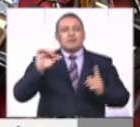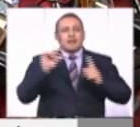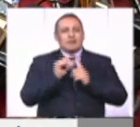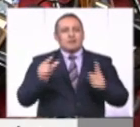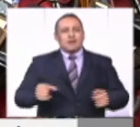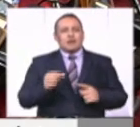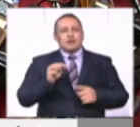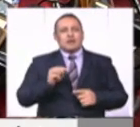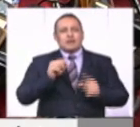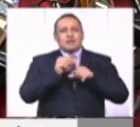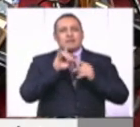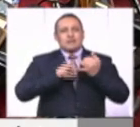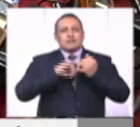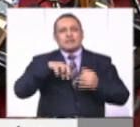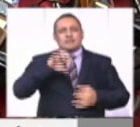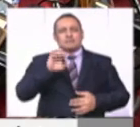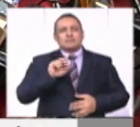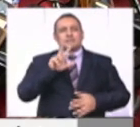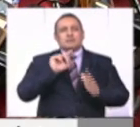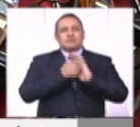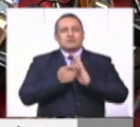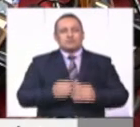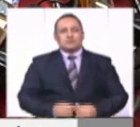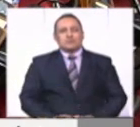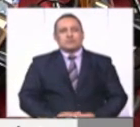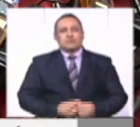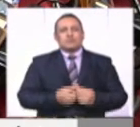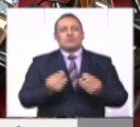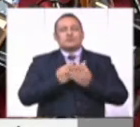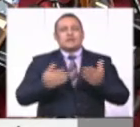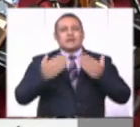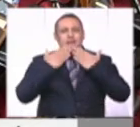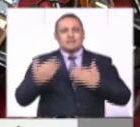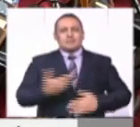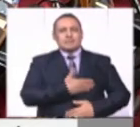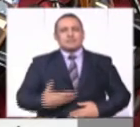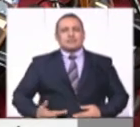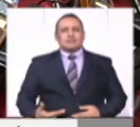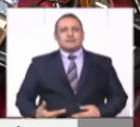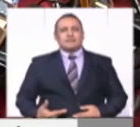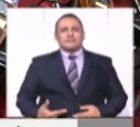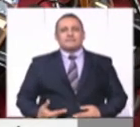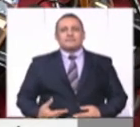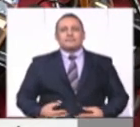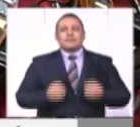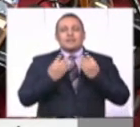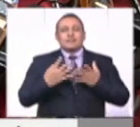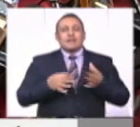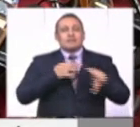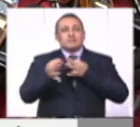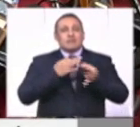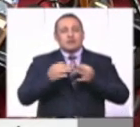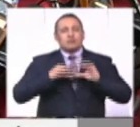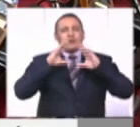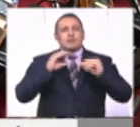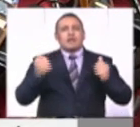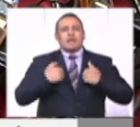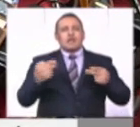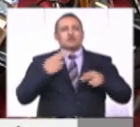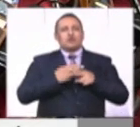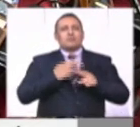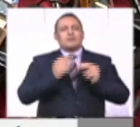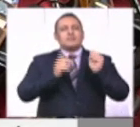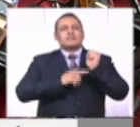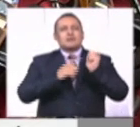congresista Wilson Quispe por 3 minutos muy amable señor presidente señor presidente debo Hablar a nombre de los